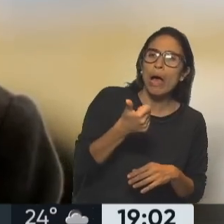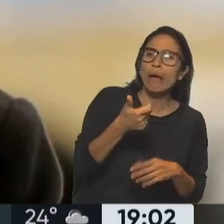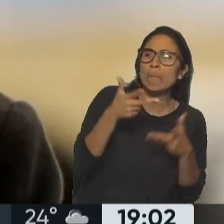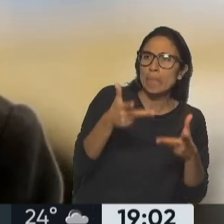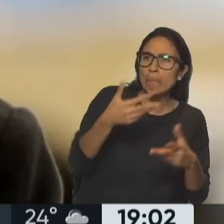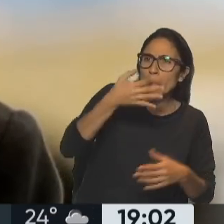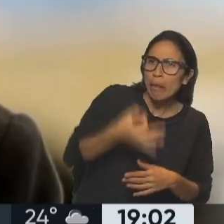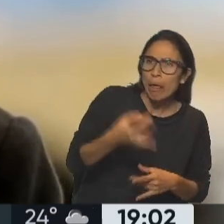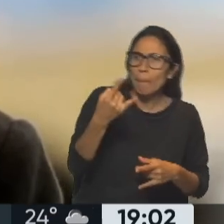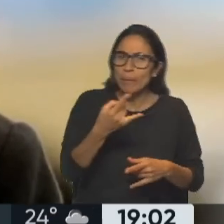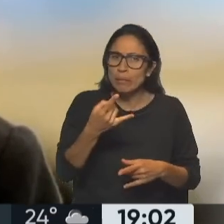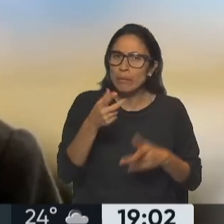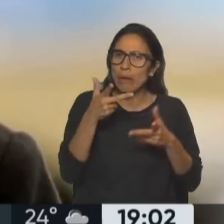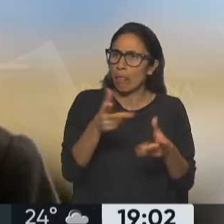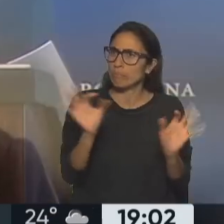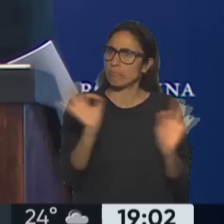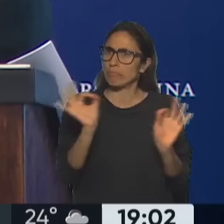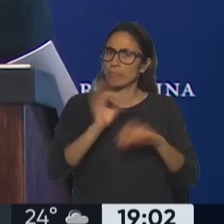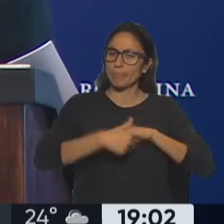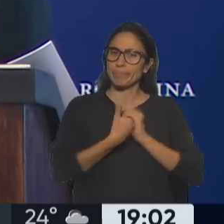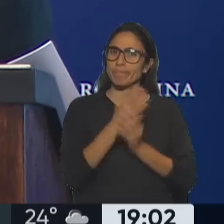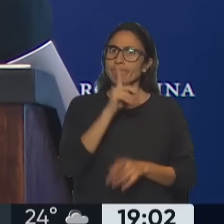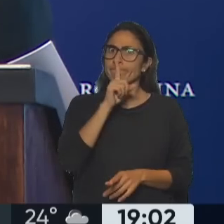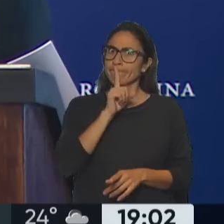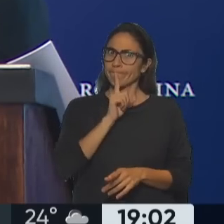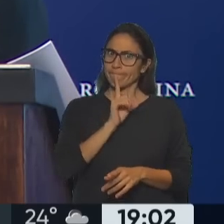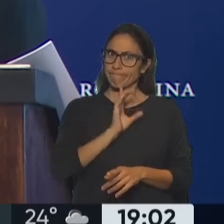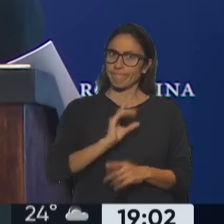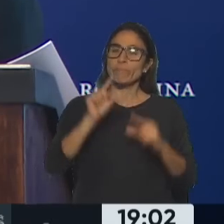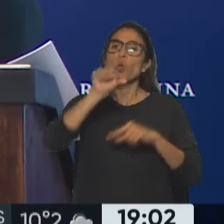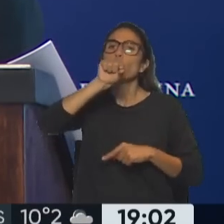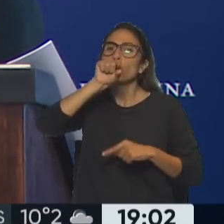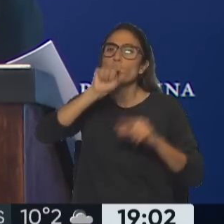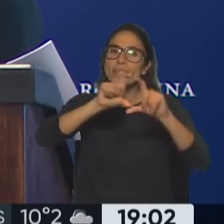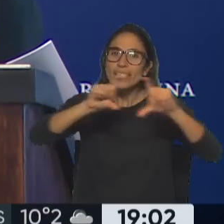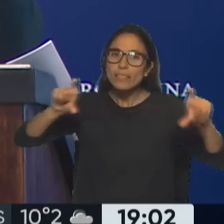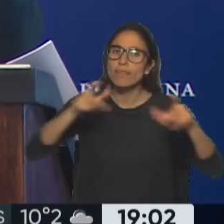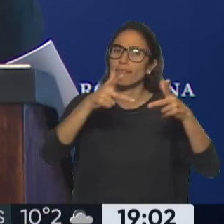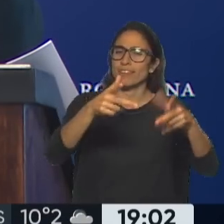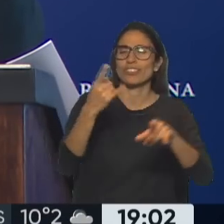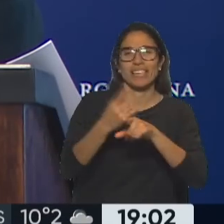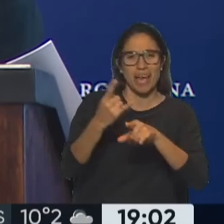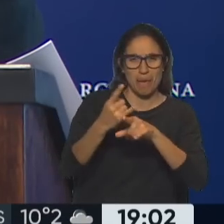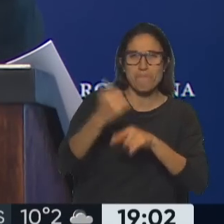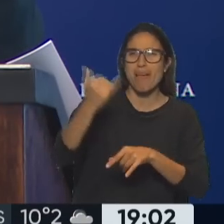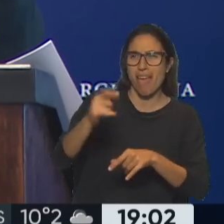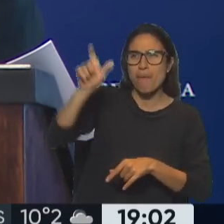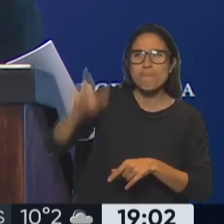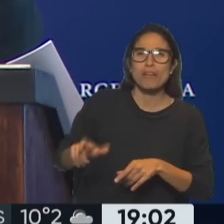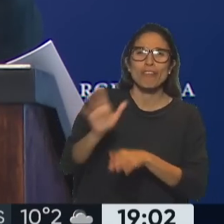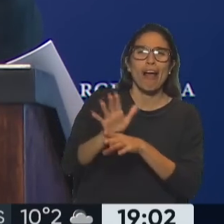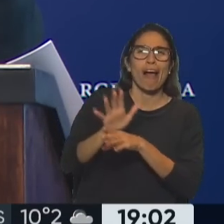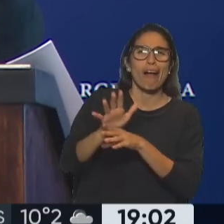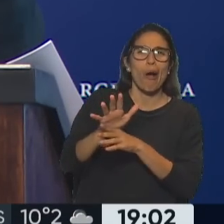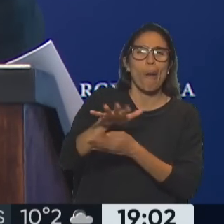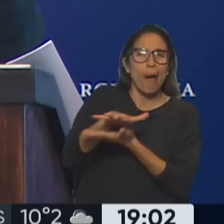la acusación y en su cuenta de Twitter escribió que siempre es útil una teoría conspirativa para explicar